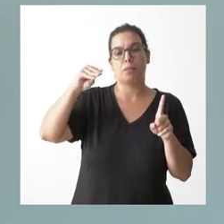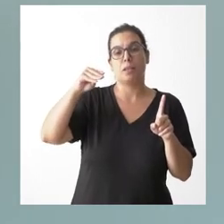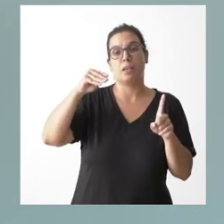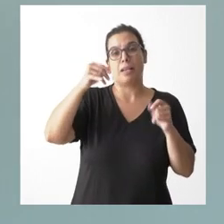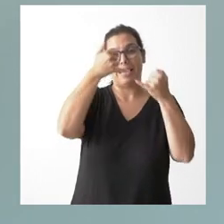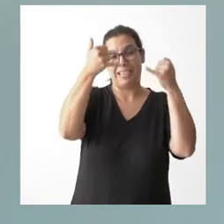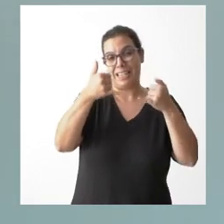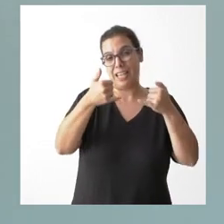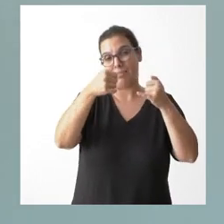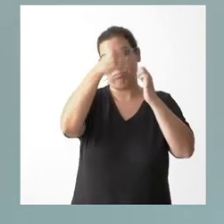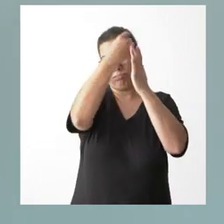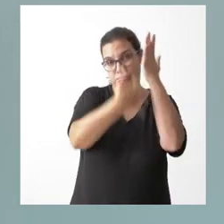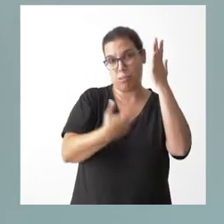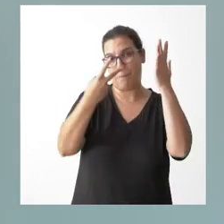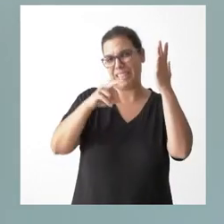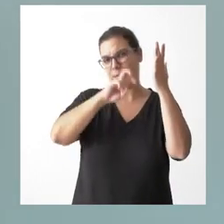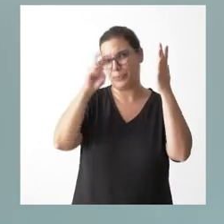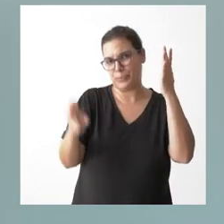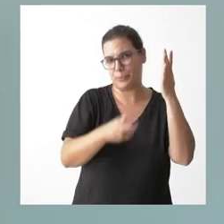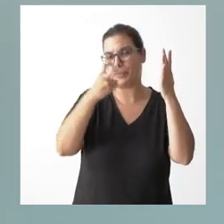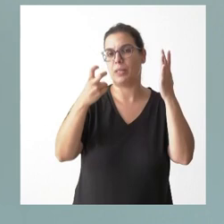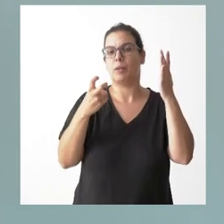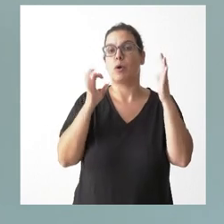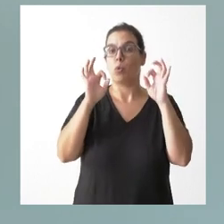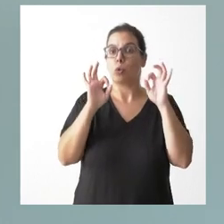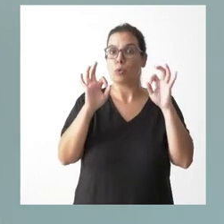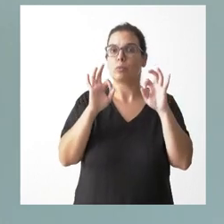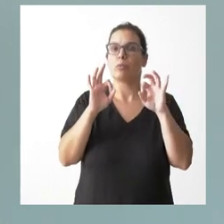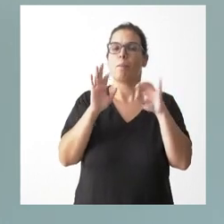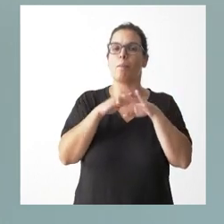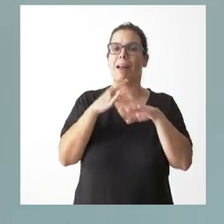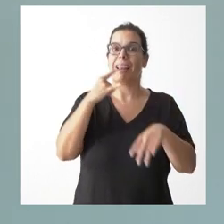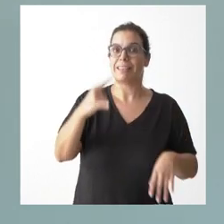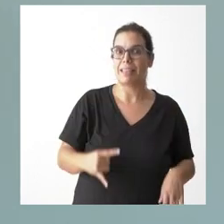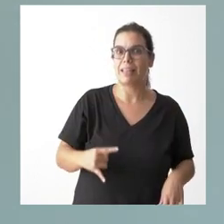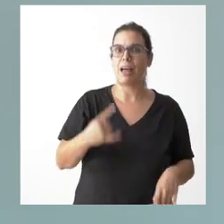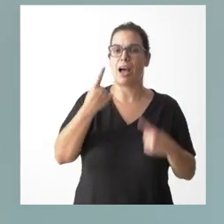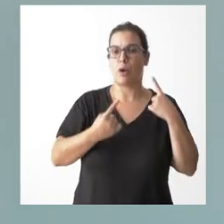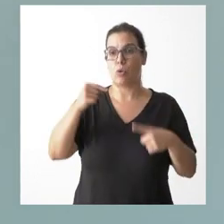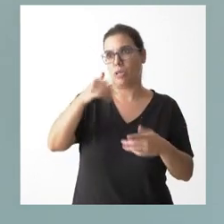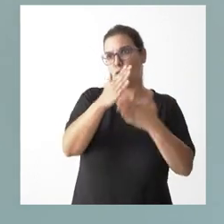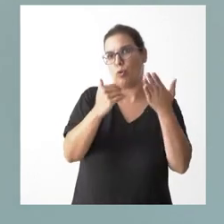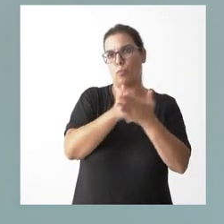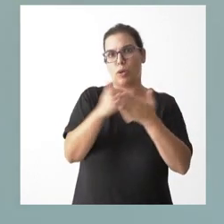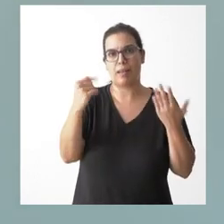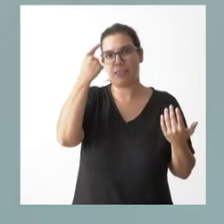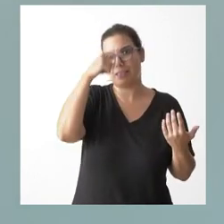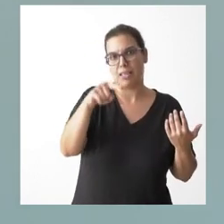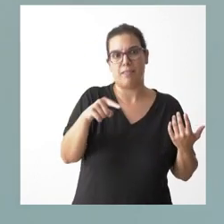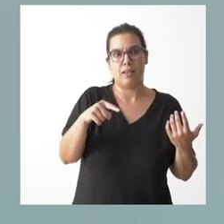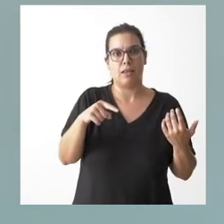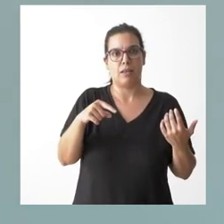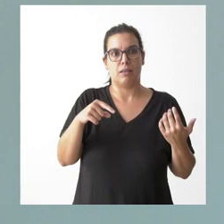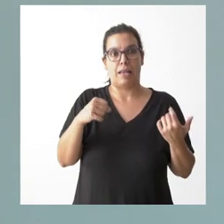ahorro, pero hablábamos unos ejes fundamentalmente dirigidos a la generación eléctrica en una comunidad que, como saben, pues genera mucha más energía